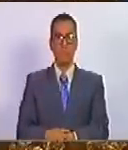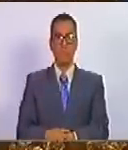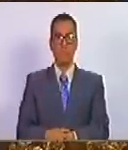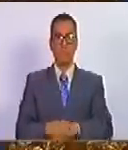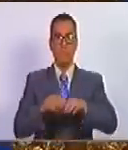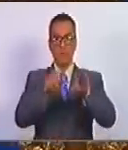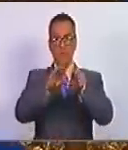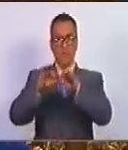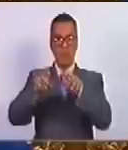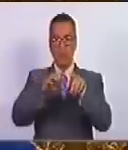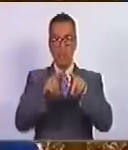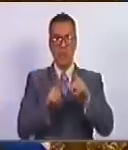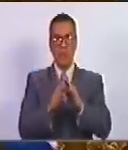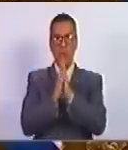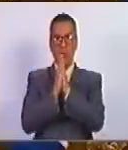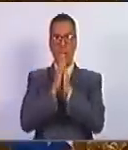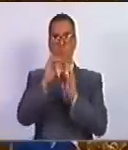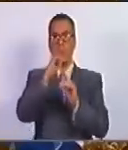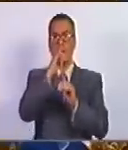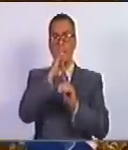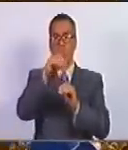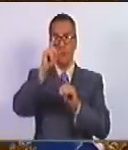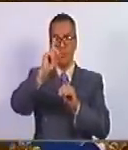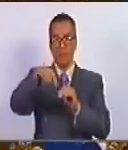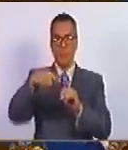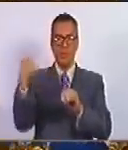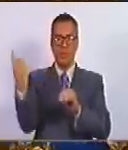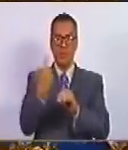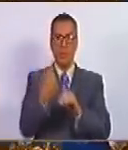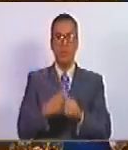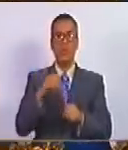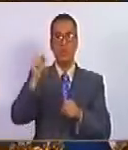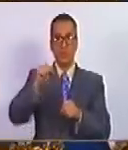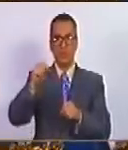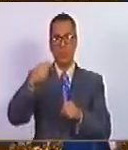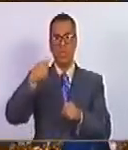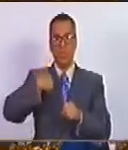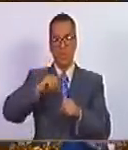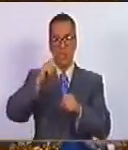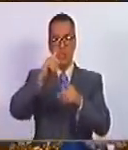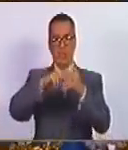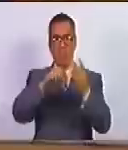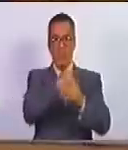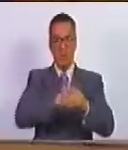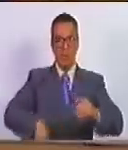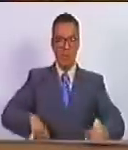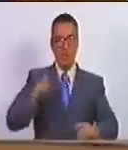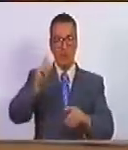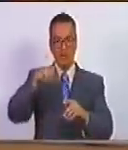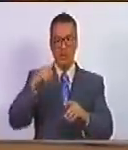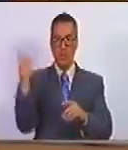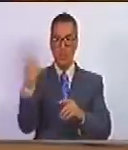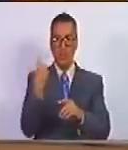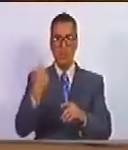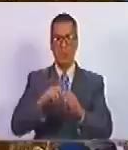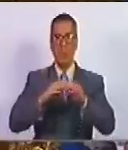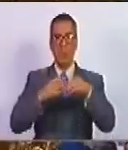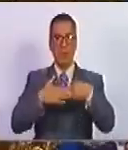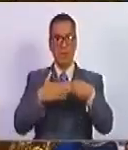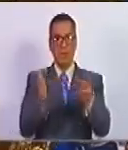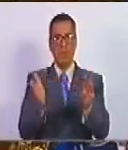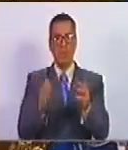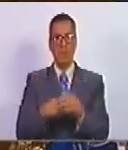Ciudadana secretaria, sírvase informar si hay quórum. Hay quórum, ciudadano presidente. Se abre la